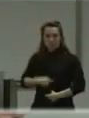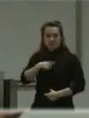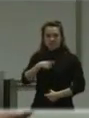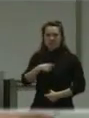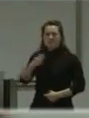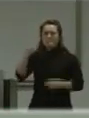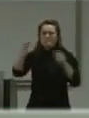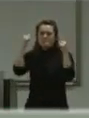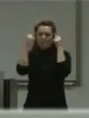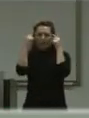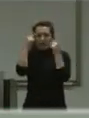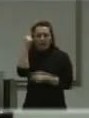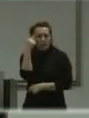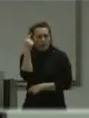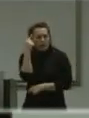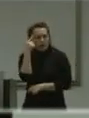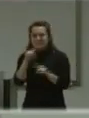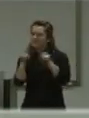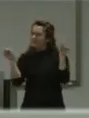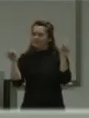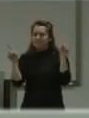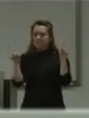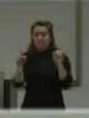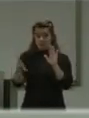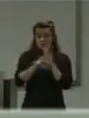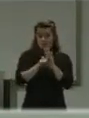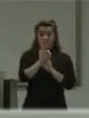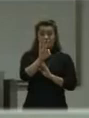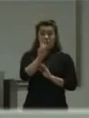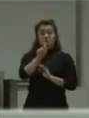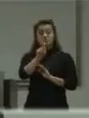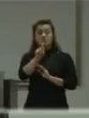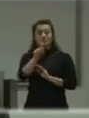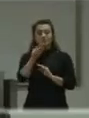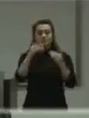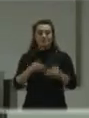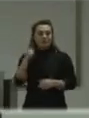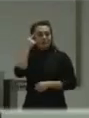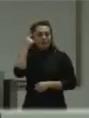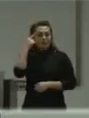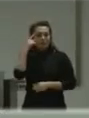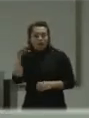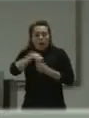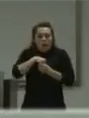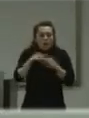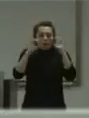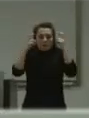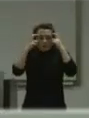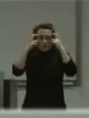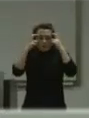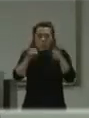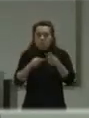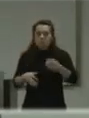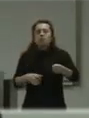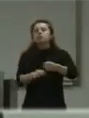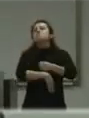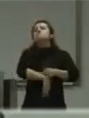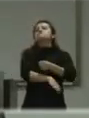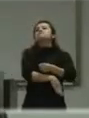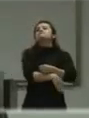lo de mental como lo mencionaba Andrea al principio en la ley que tenemos 306 en discapacidad mental meta en cognitiva y se considera el mismo saco y la revuelven y ya